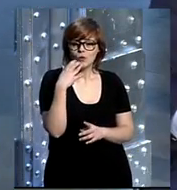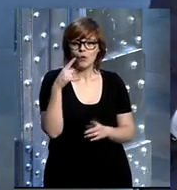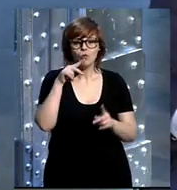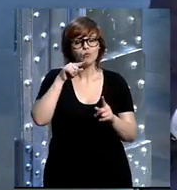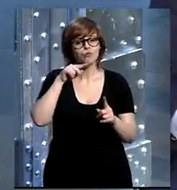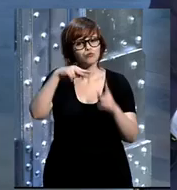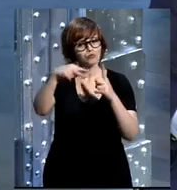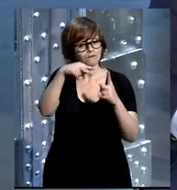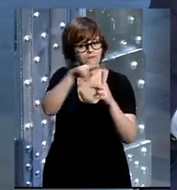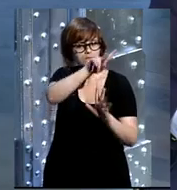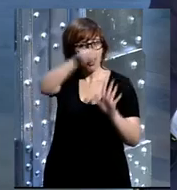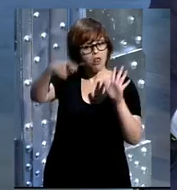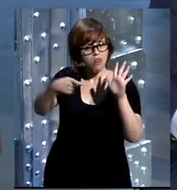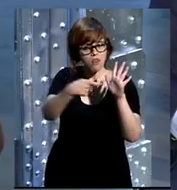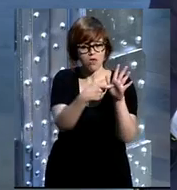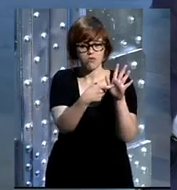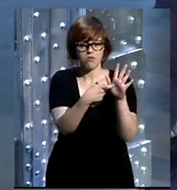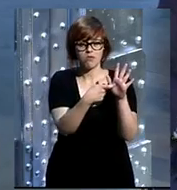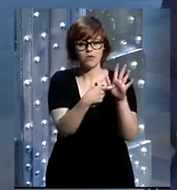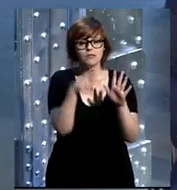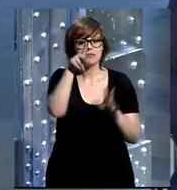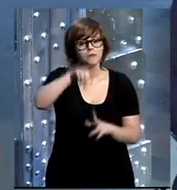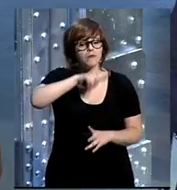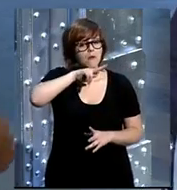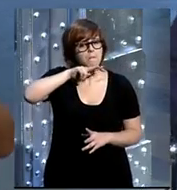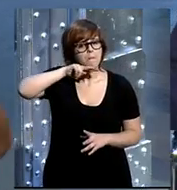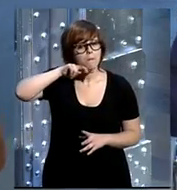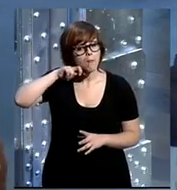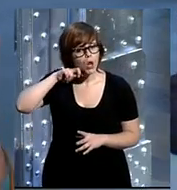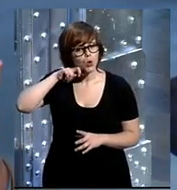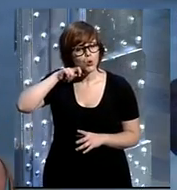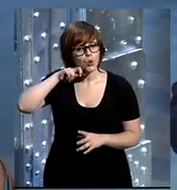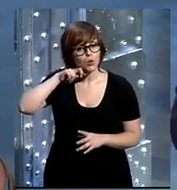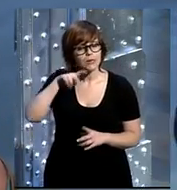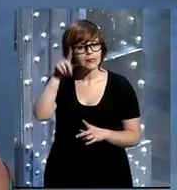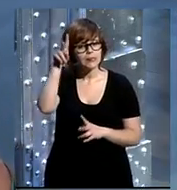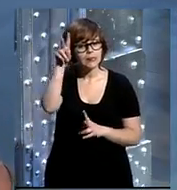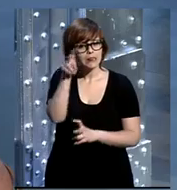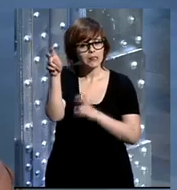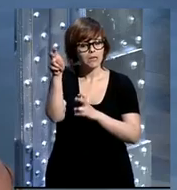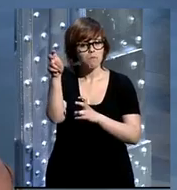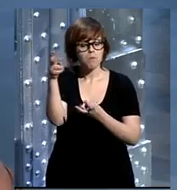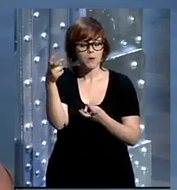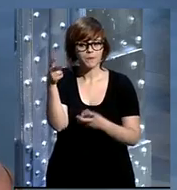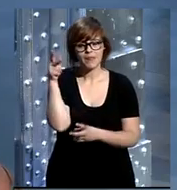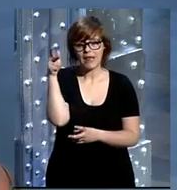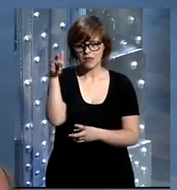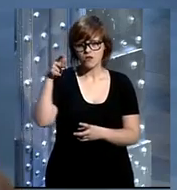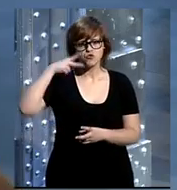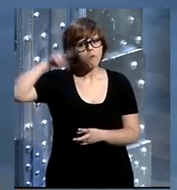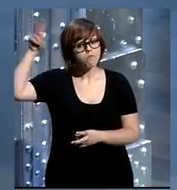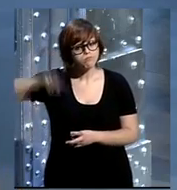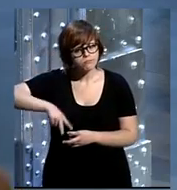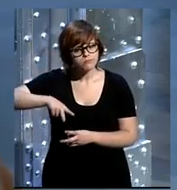la ley, unos valores acerca de la existencia de unos derechos